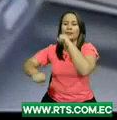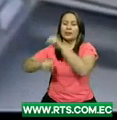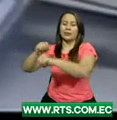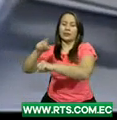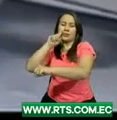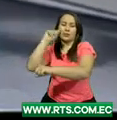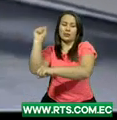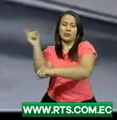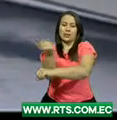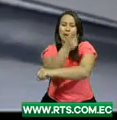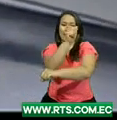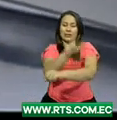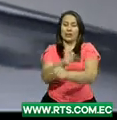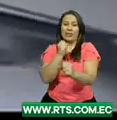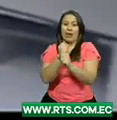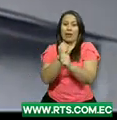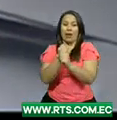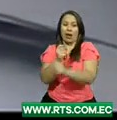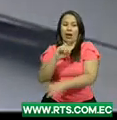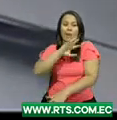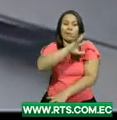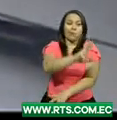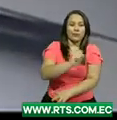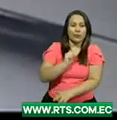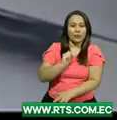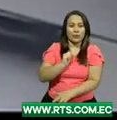trabajar un colegio